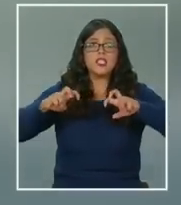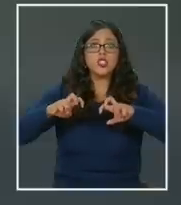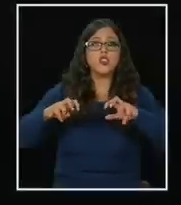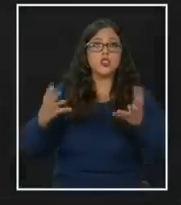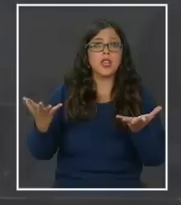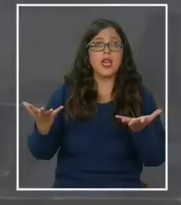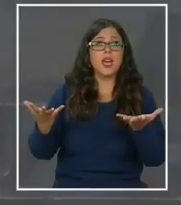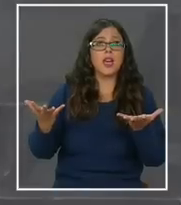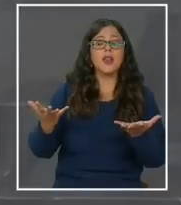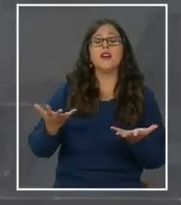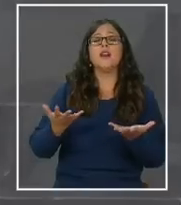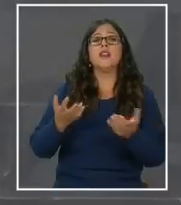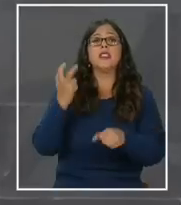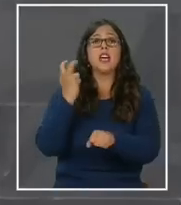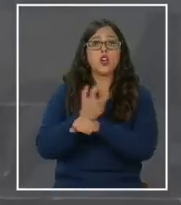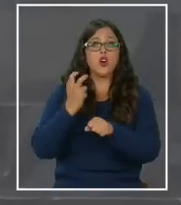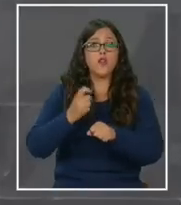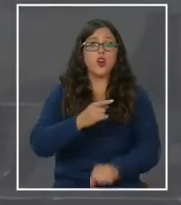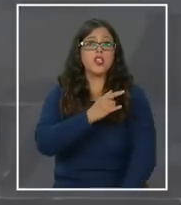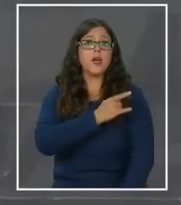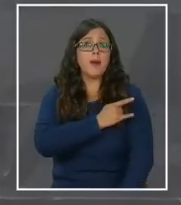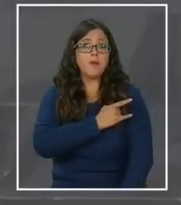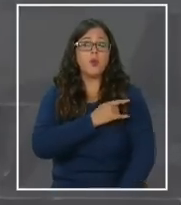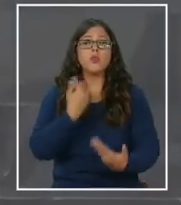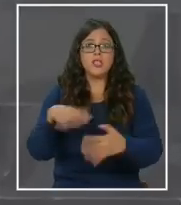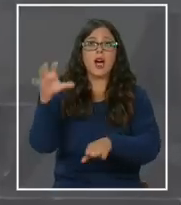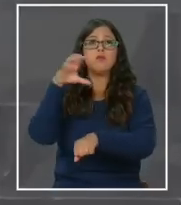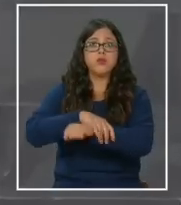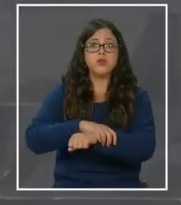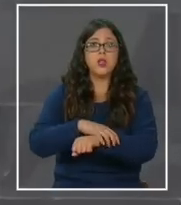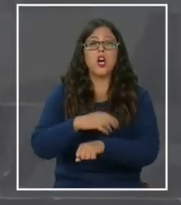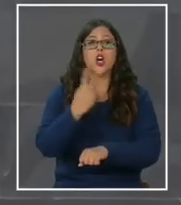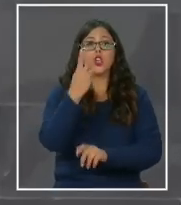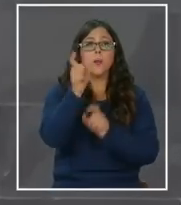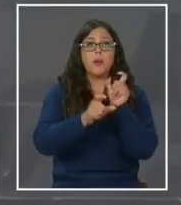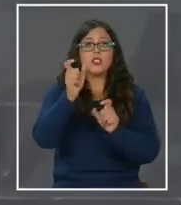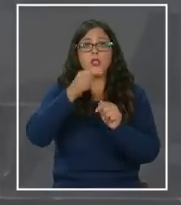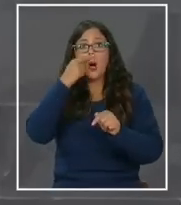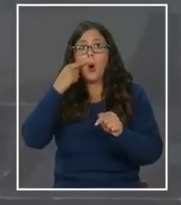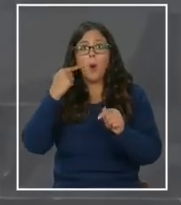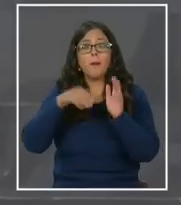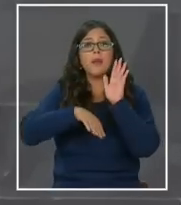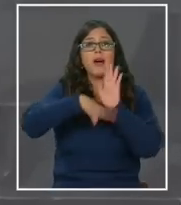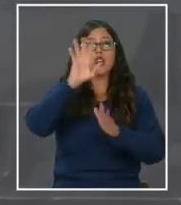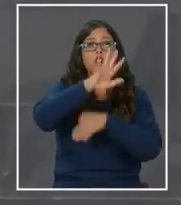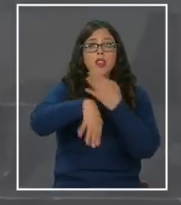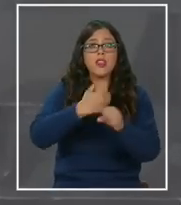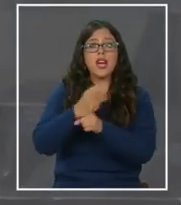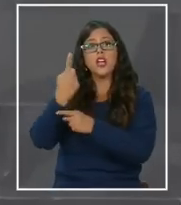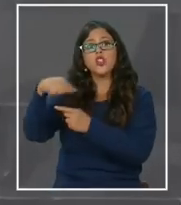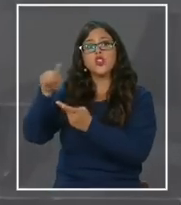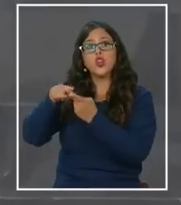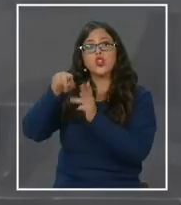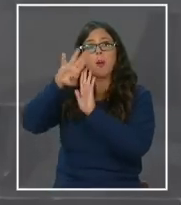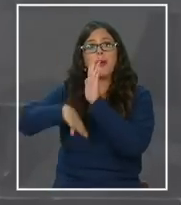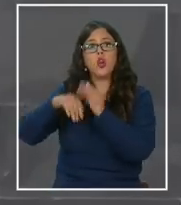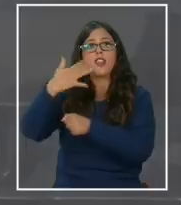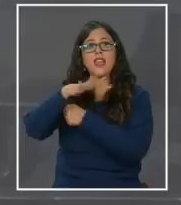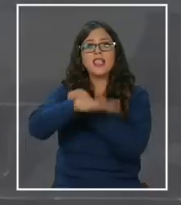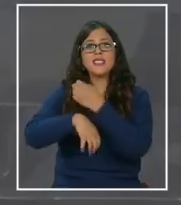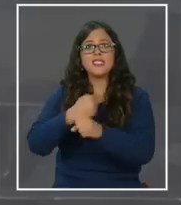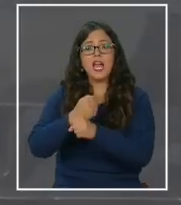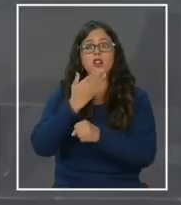esta banda. Se detuvo a 2 personas de sexo masculino mayores de edad y a otro menor de edad de 15 años.